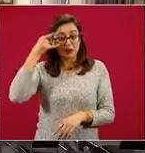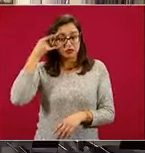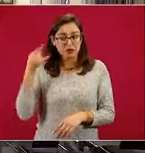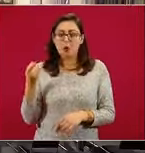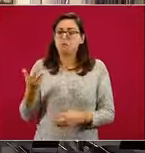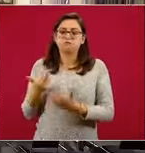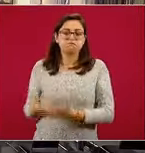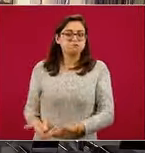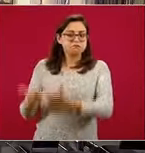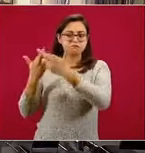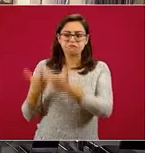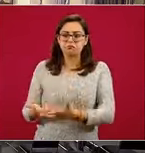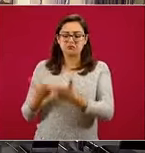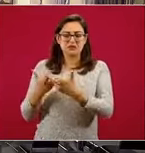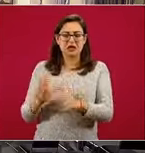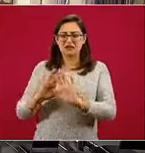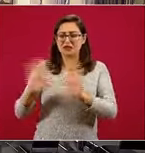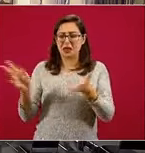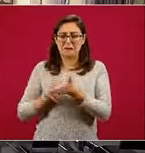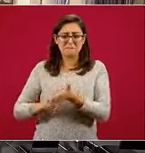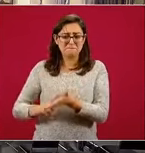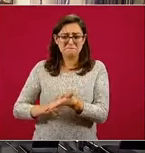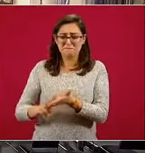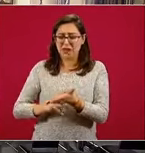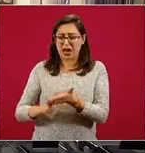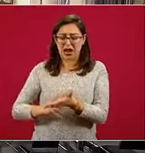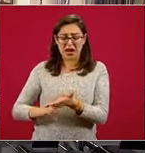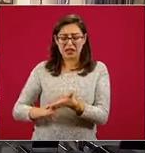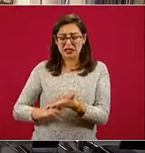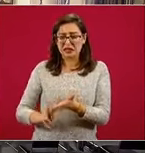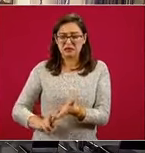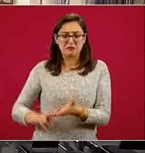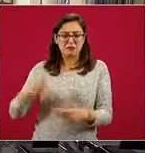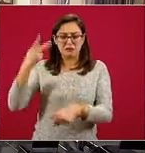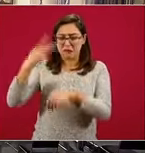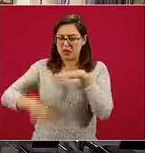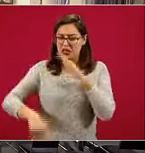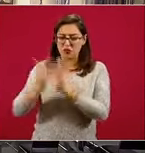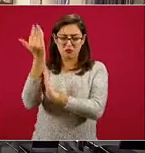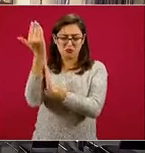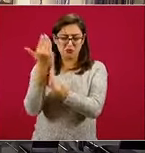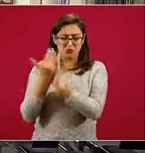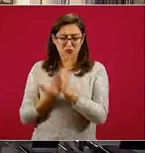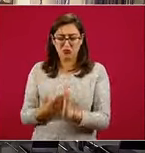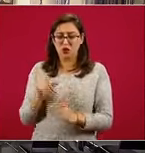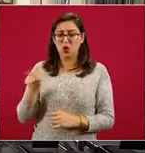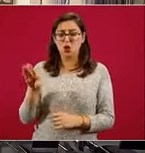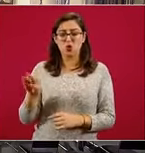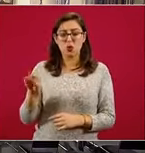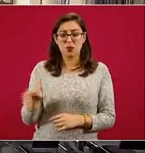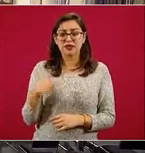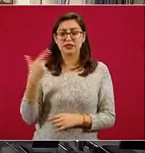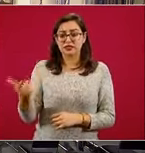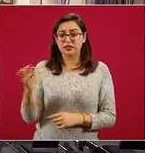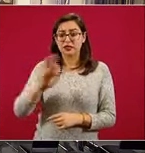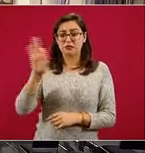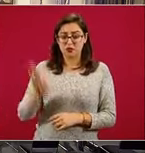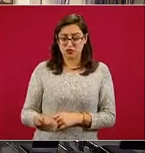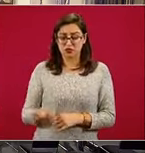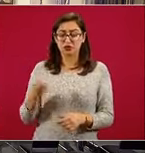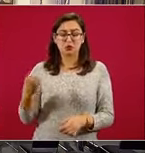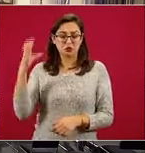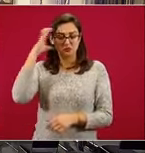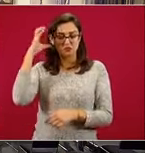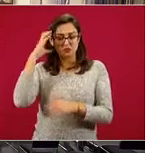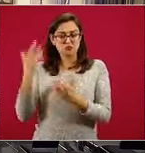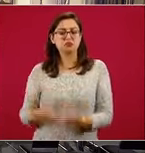entidades que actualmente están en el nivel de riesgo más bajo, en el color verde, con 97% de disponibilidad de